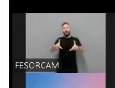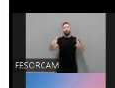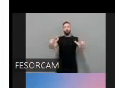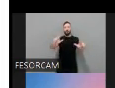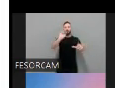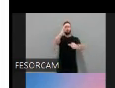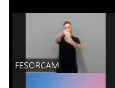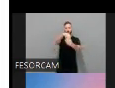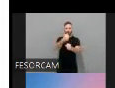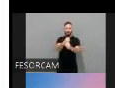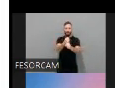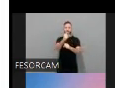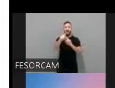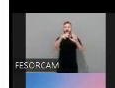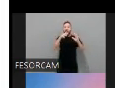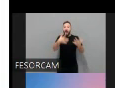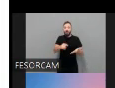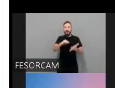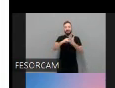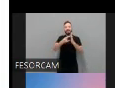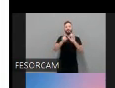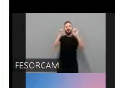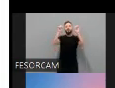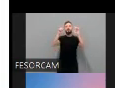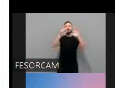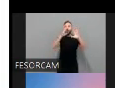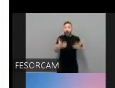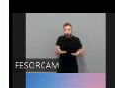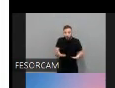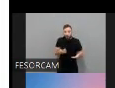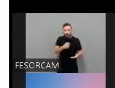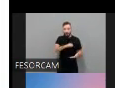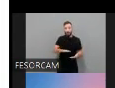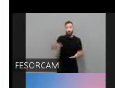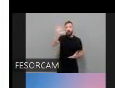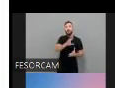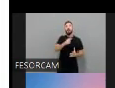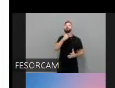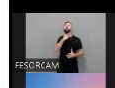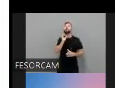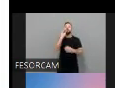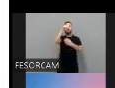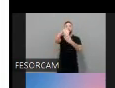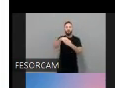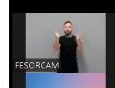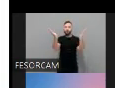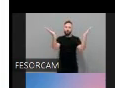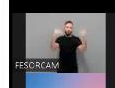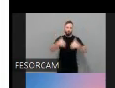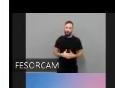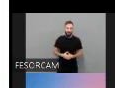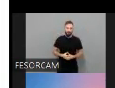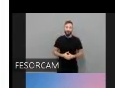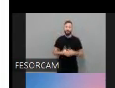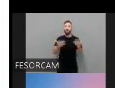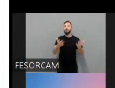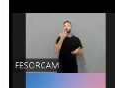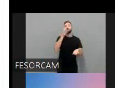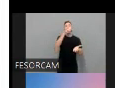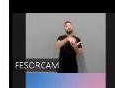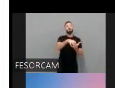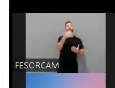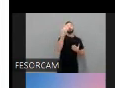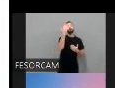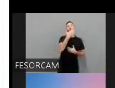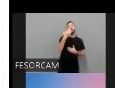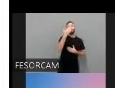actualidad, el sistema educativo español no cuenta con logopedas en los centros educativos públicos. Esto incluye a los centros ordinarios, a los